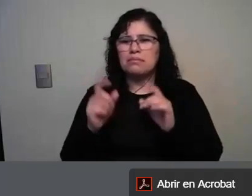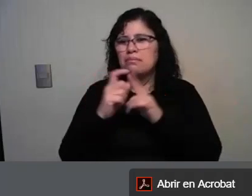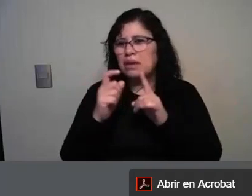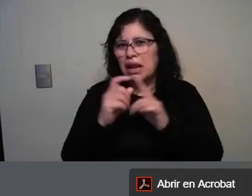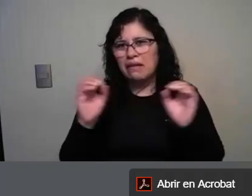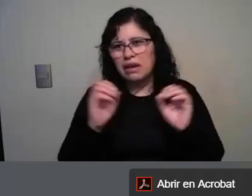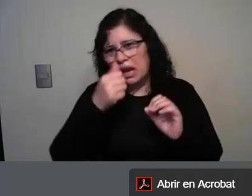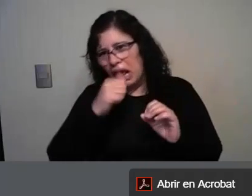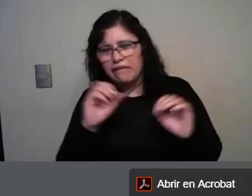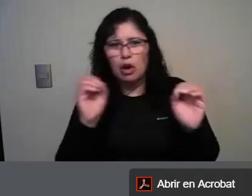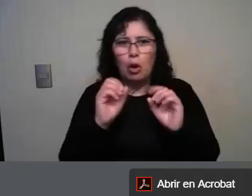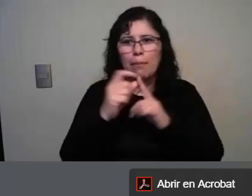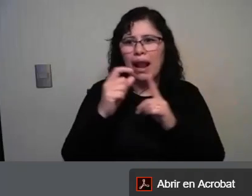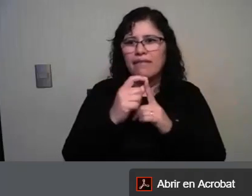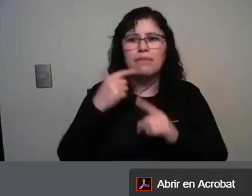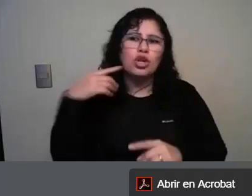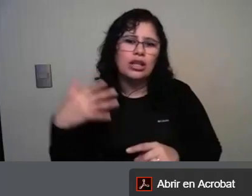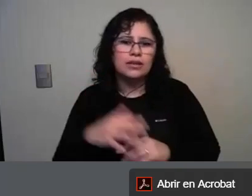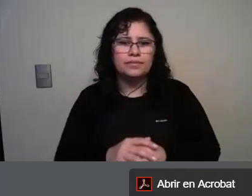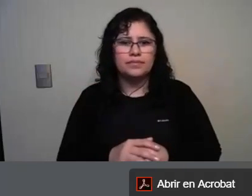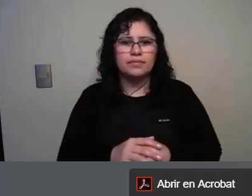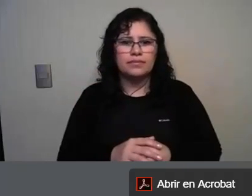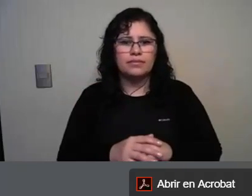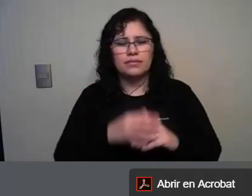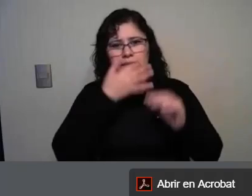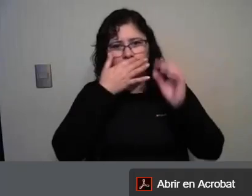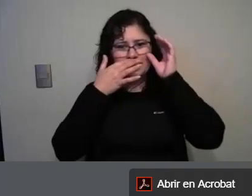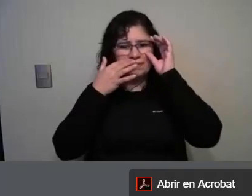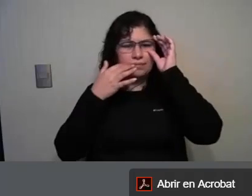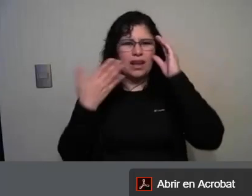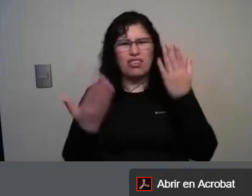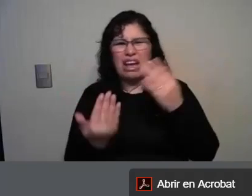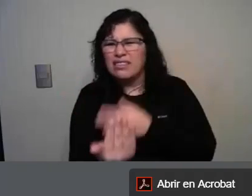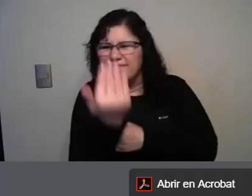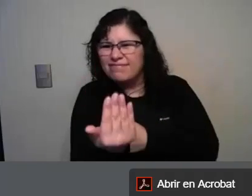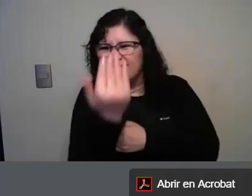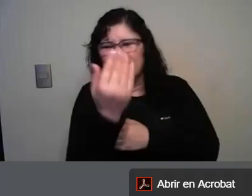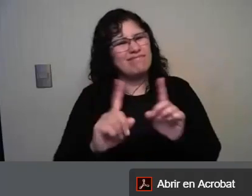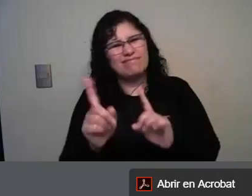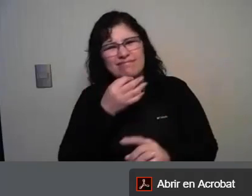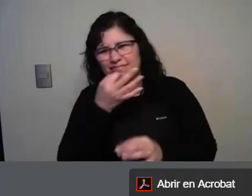favor, en el chat, yo preferiría que quizás sea por audio, ¿ya?